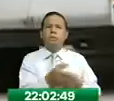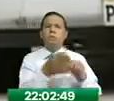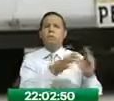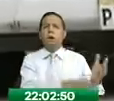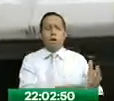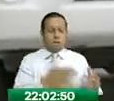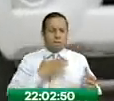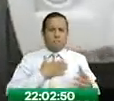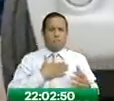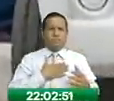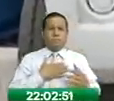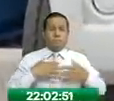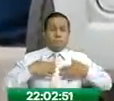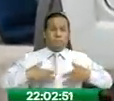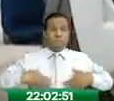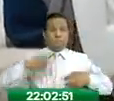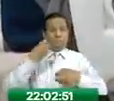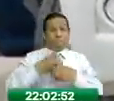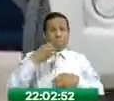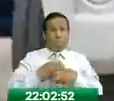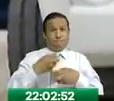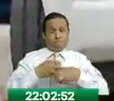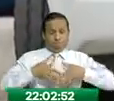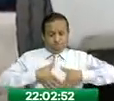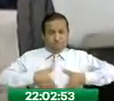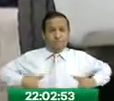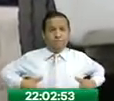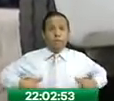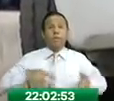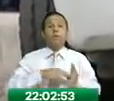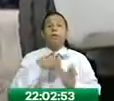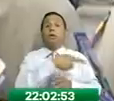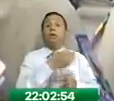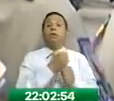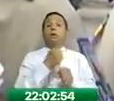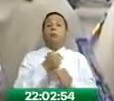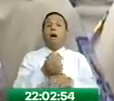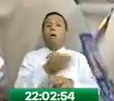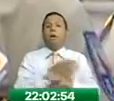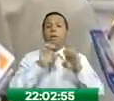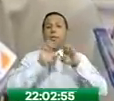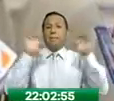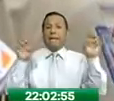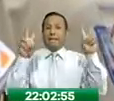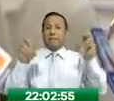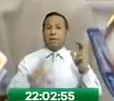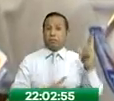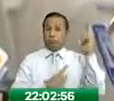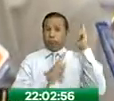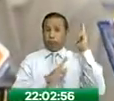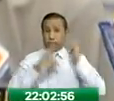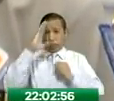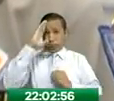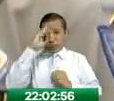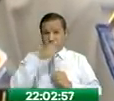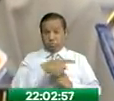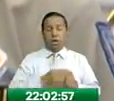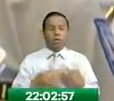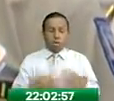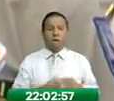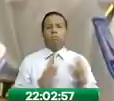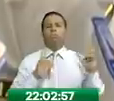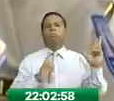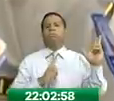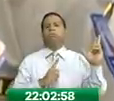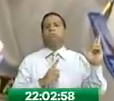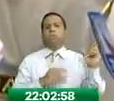tórax un chaleco antibalas, que pertenece a una compañía de seguridad. La motocicleta en la cual estaba haciendo uso él de la empresa, está